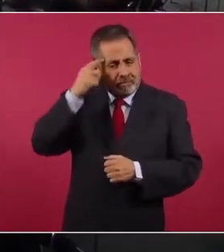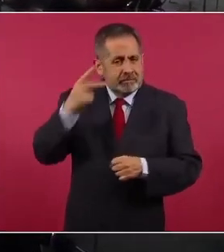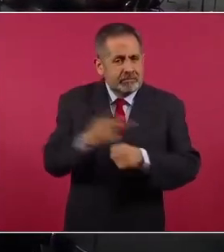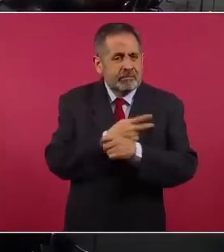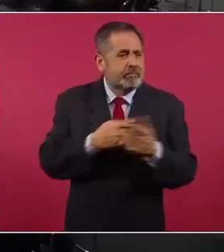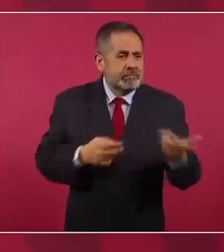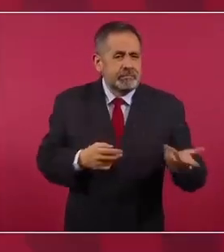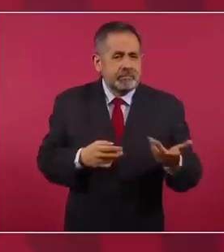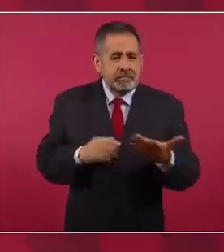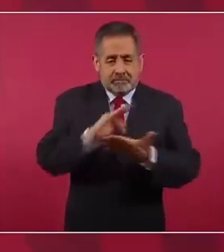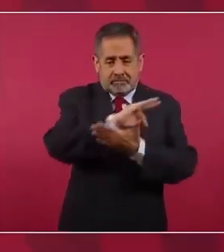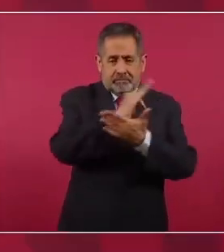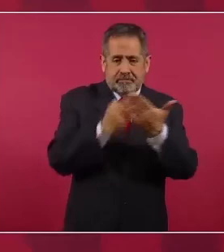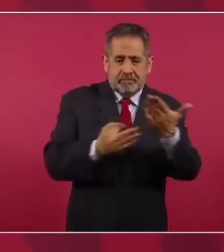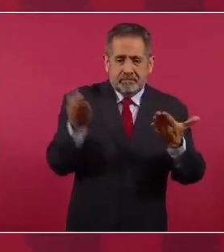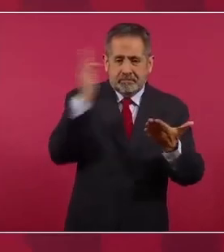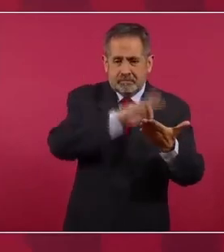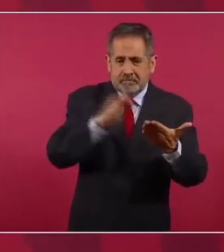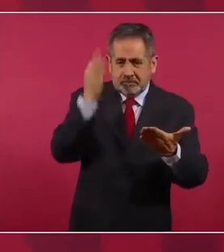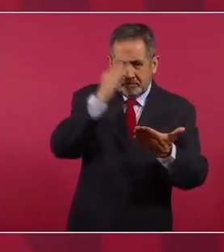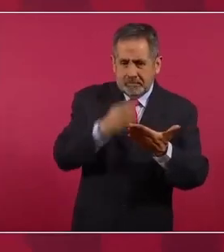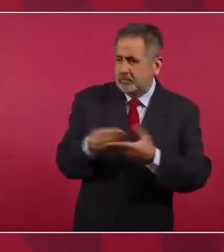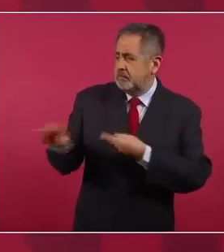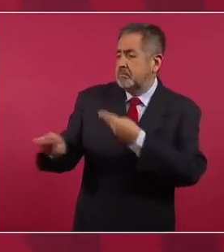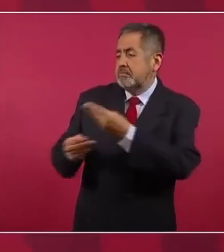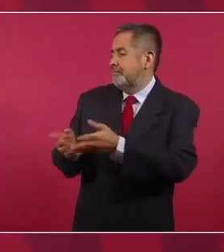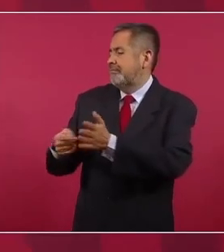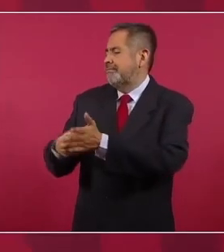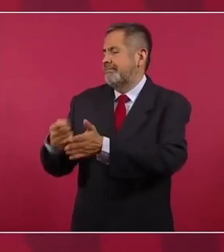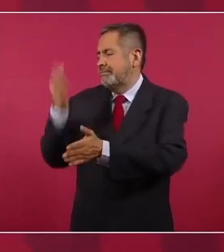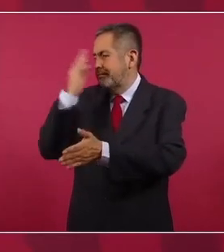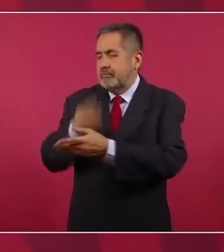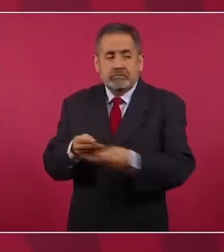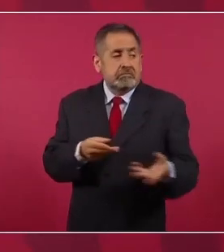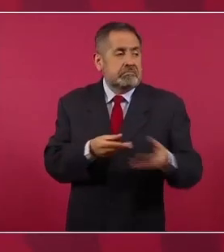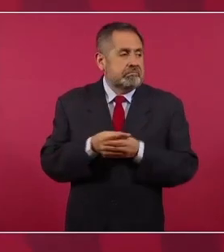el uso de facturas falsas, que era un descaro tremendo,